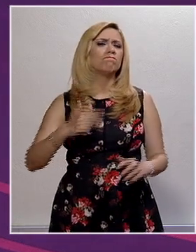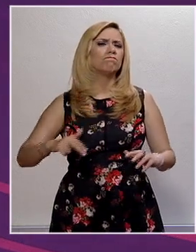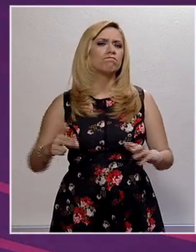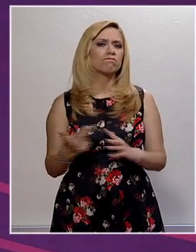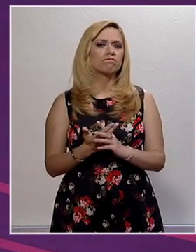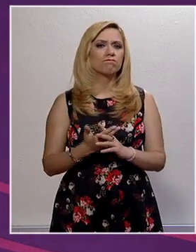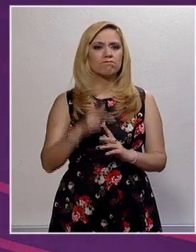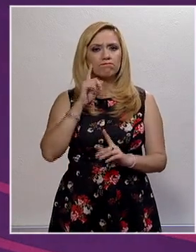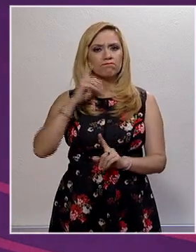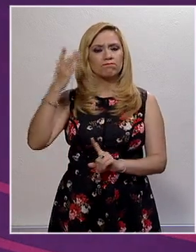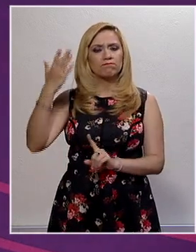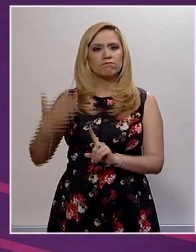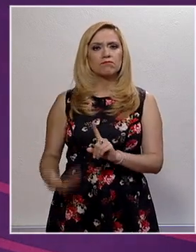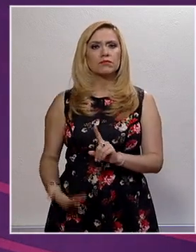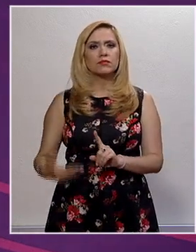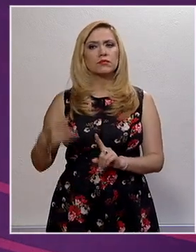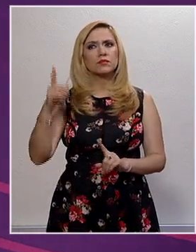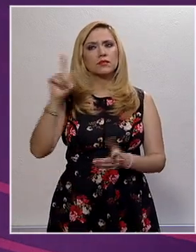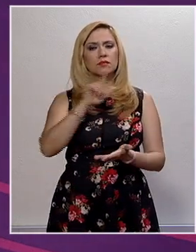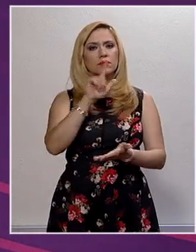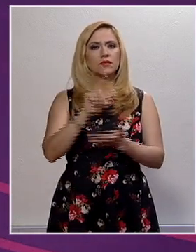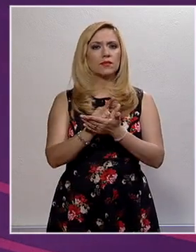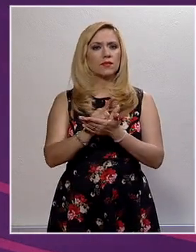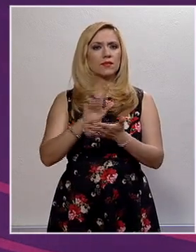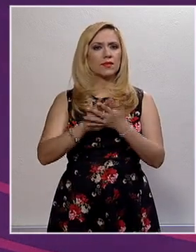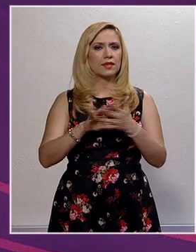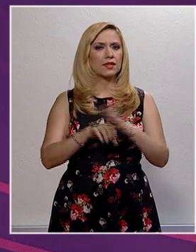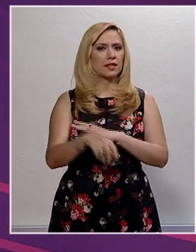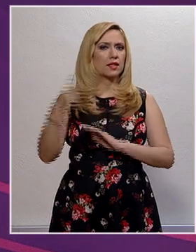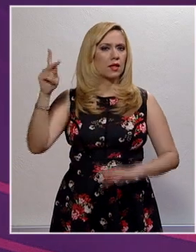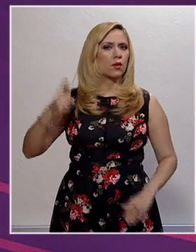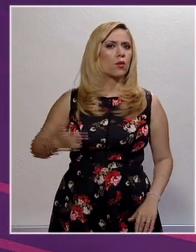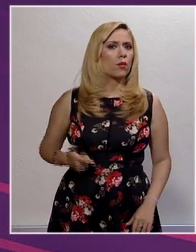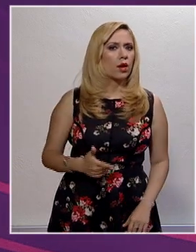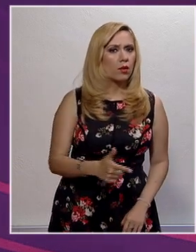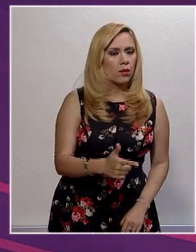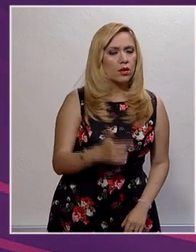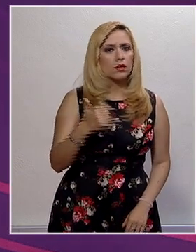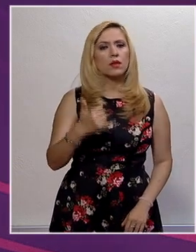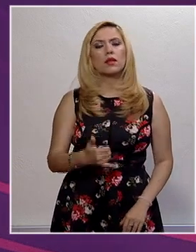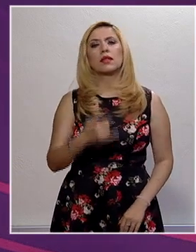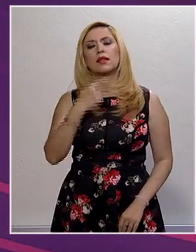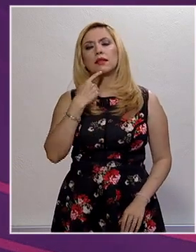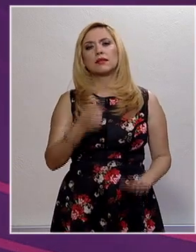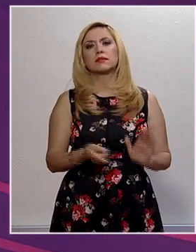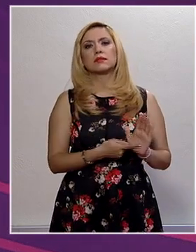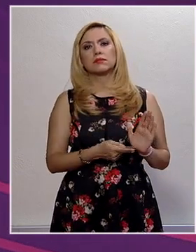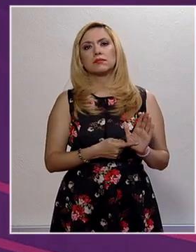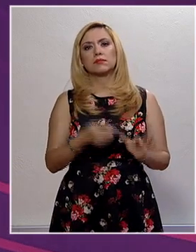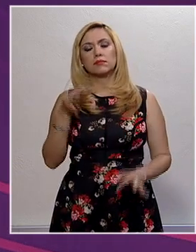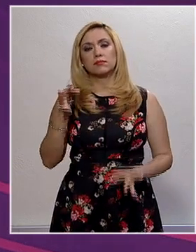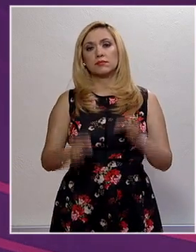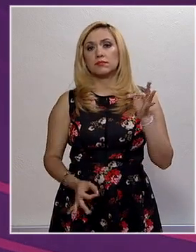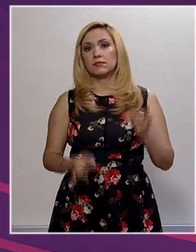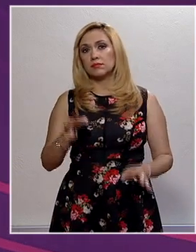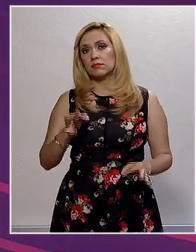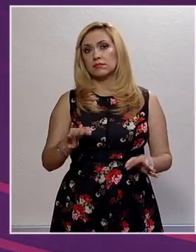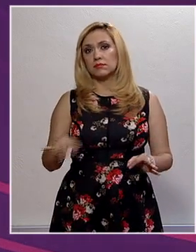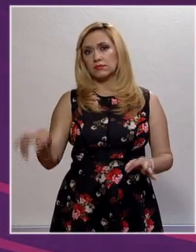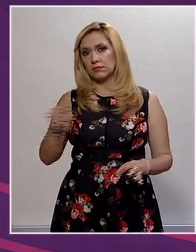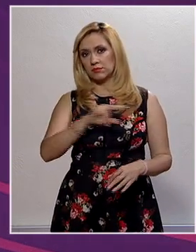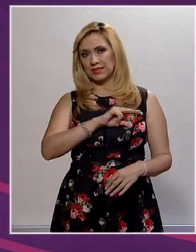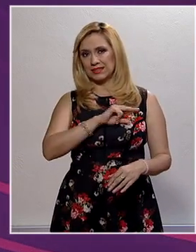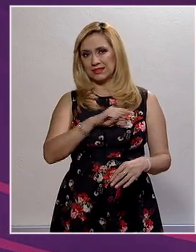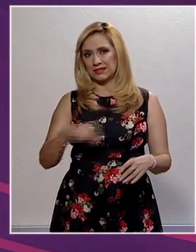en el Código Penal de Guanajuato. Y allí, pues el tribunal colegiado que